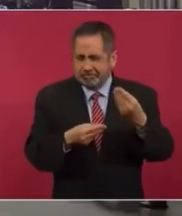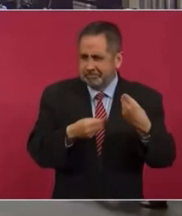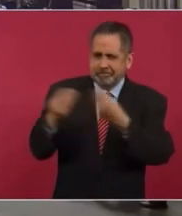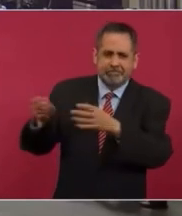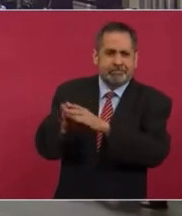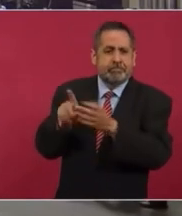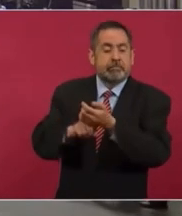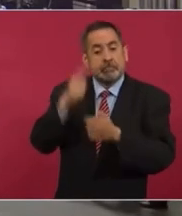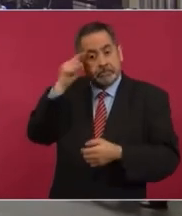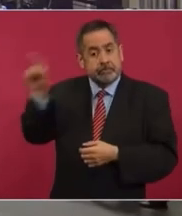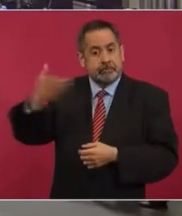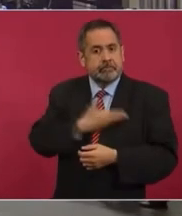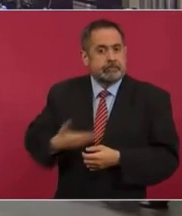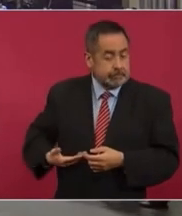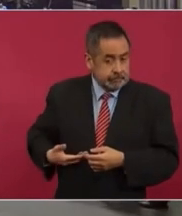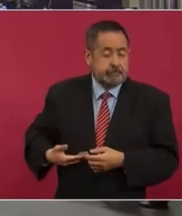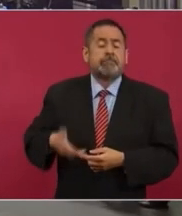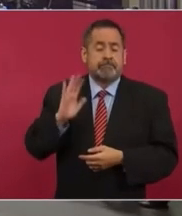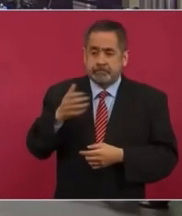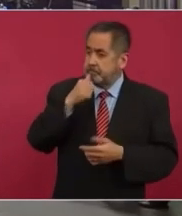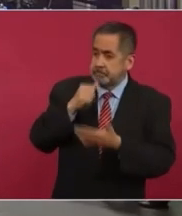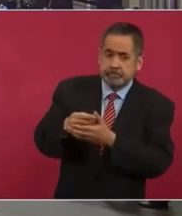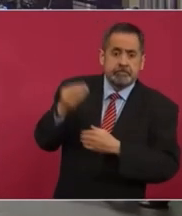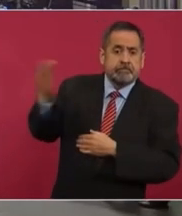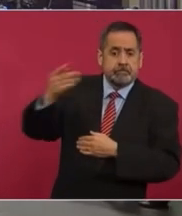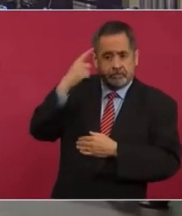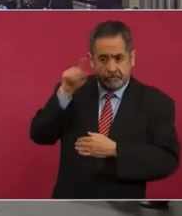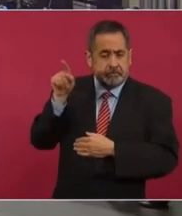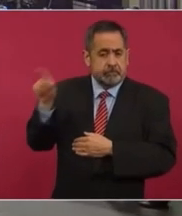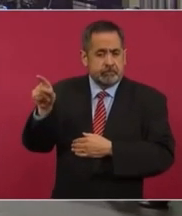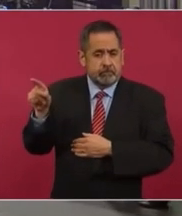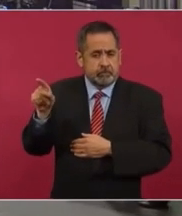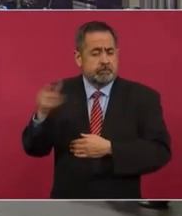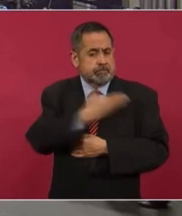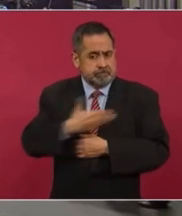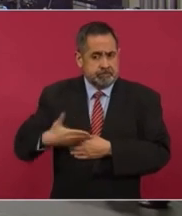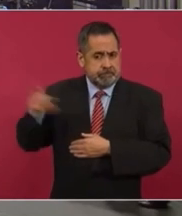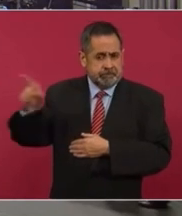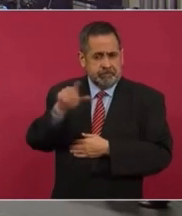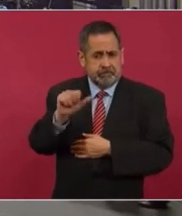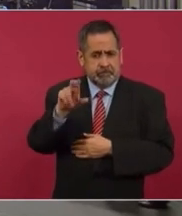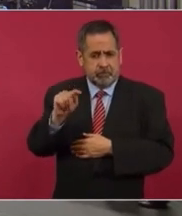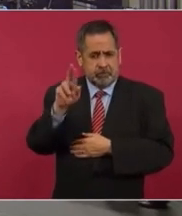Al presidente de Austria,